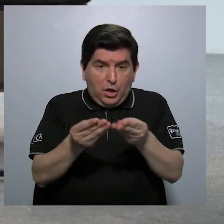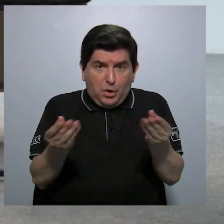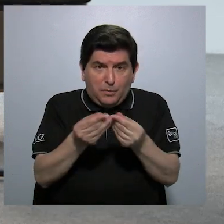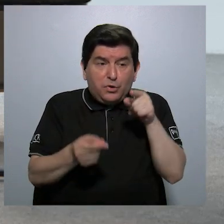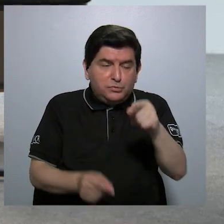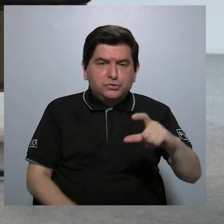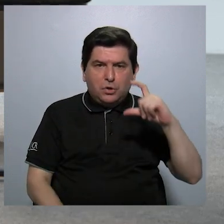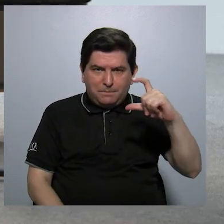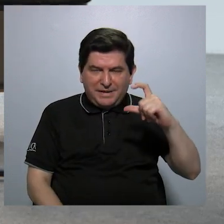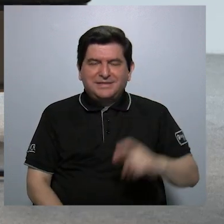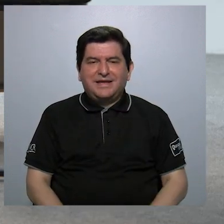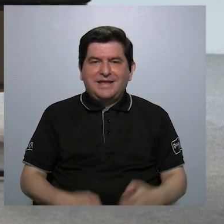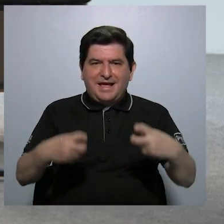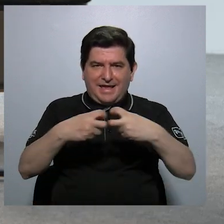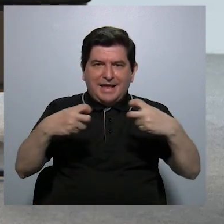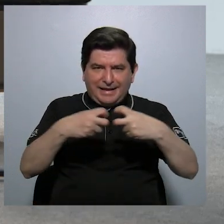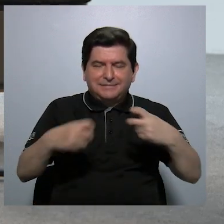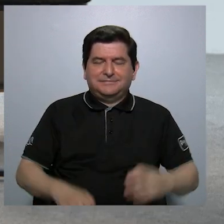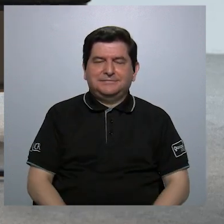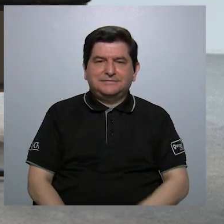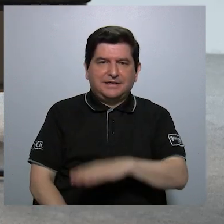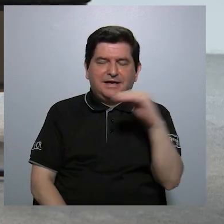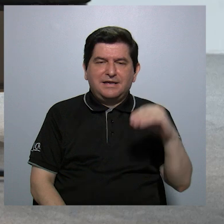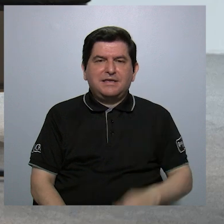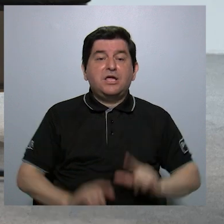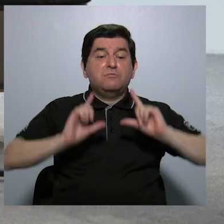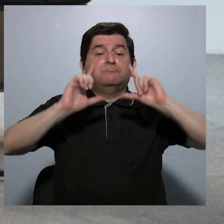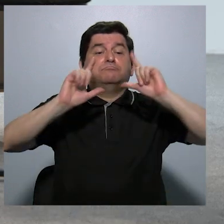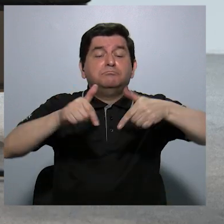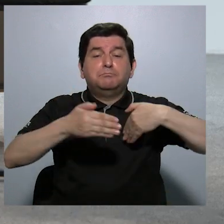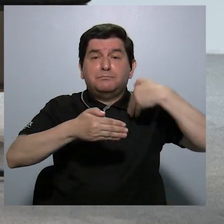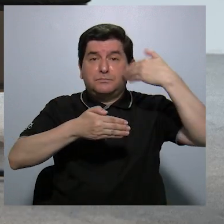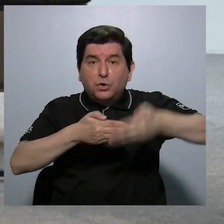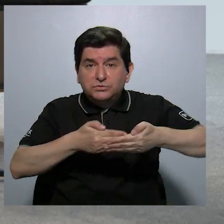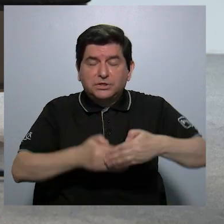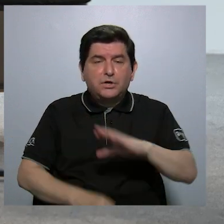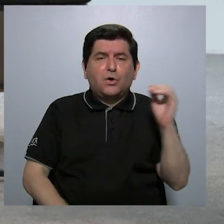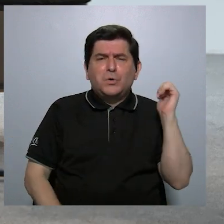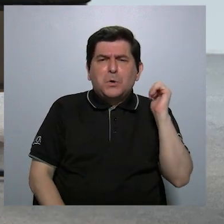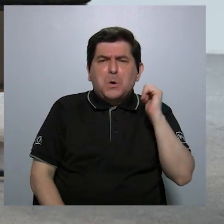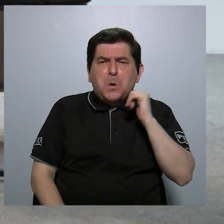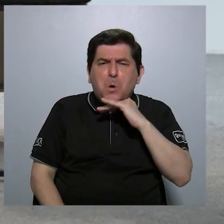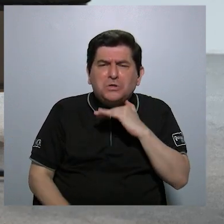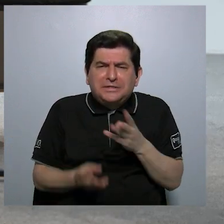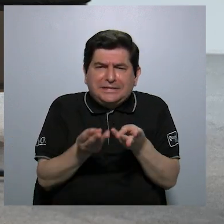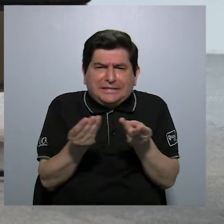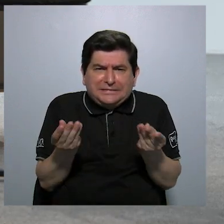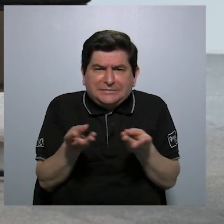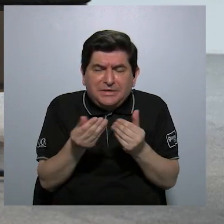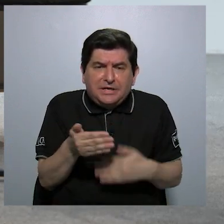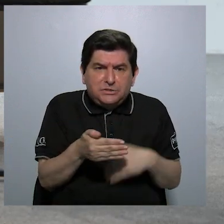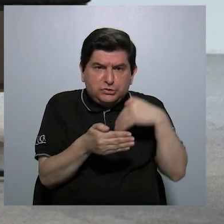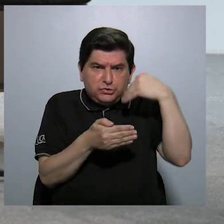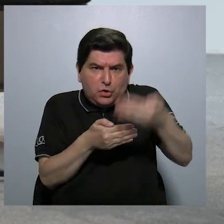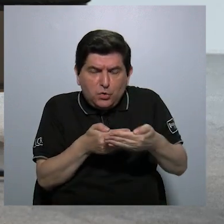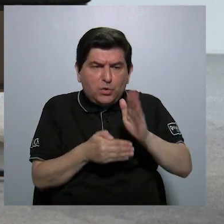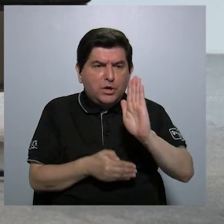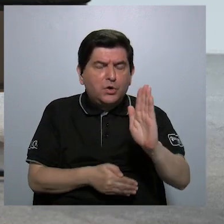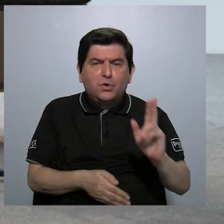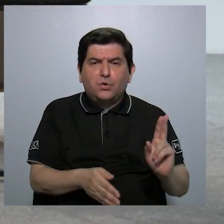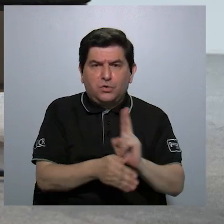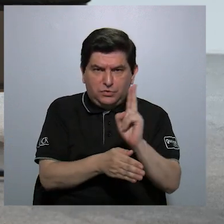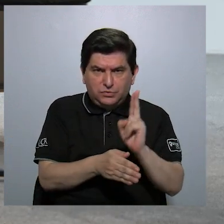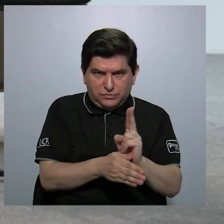respecto a la producción de esas baterías eléctricas y el desecho, ¿verdad? O la contaminación que se genera después